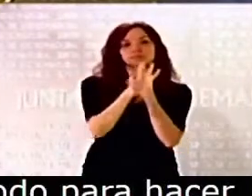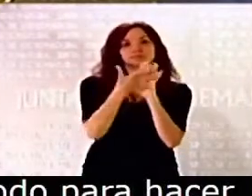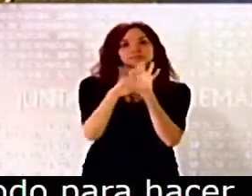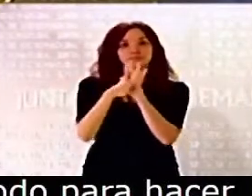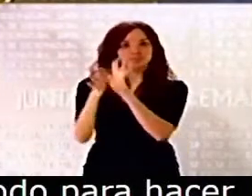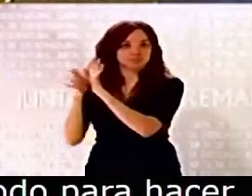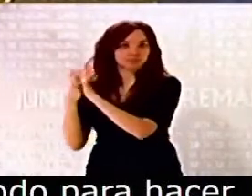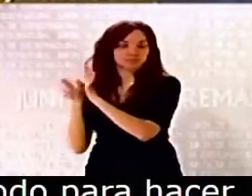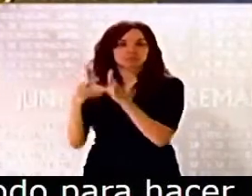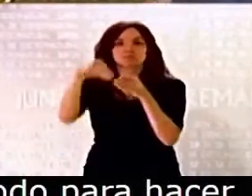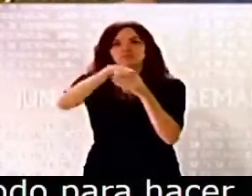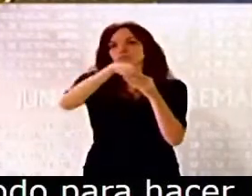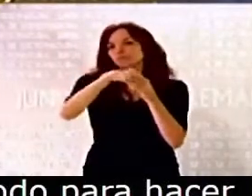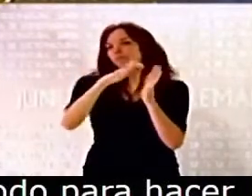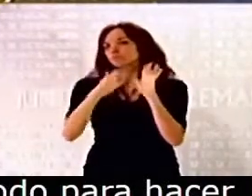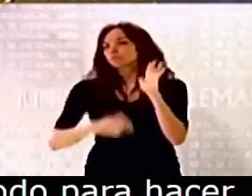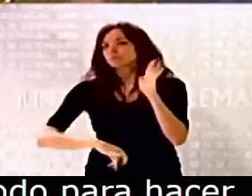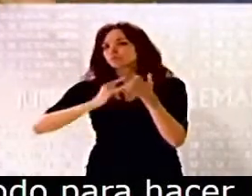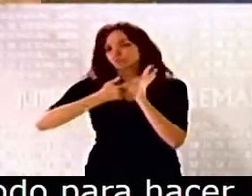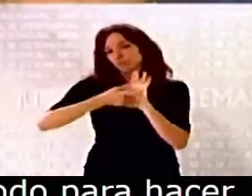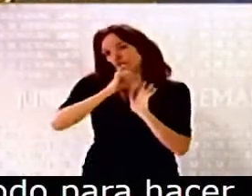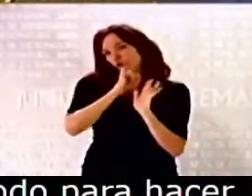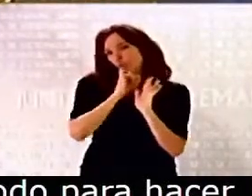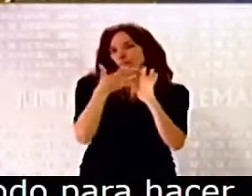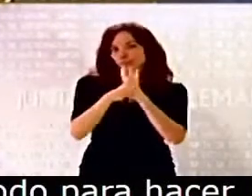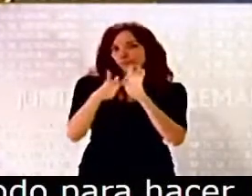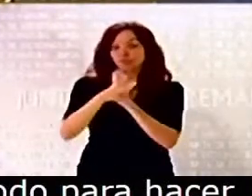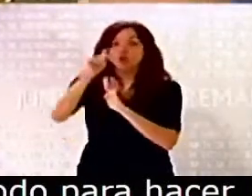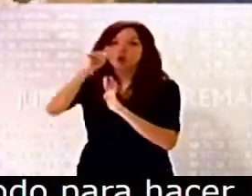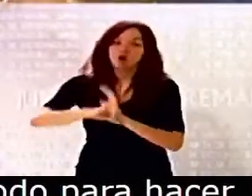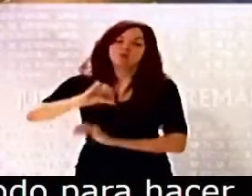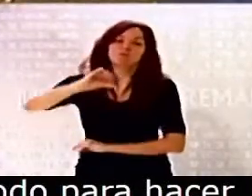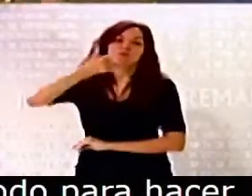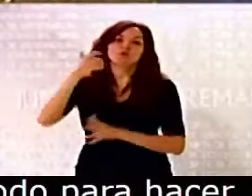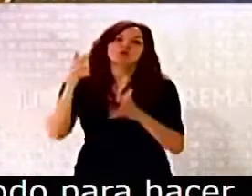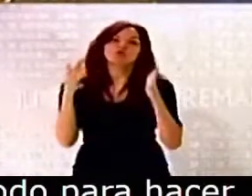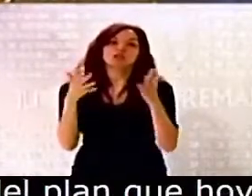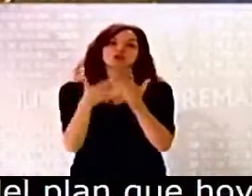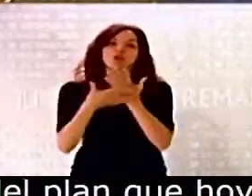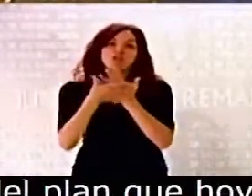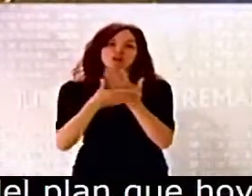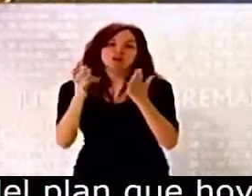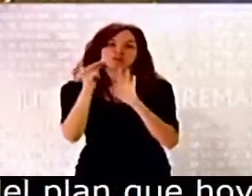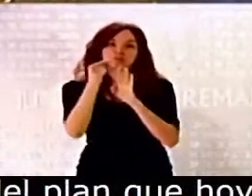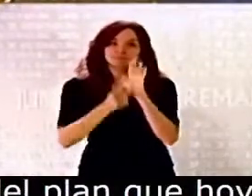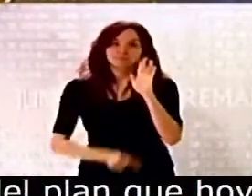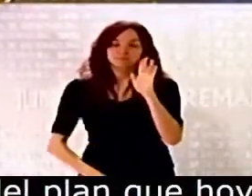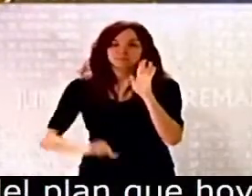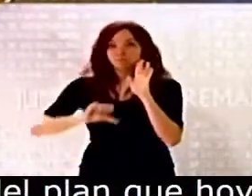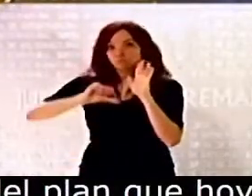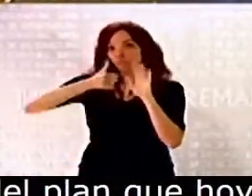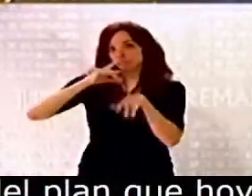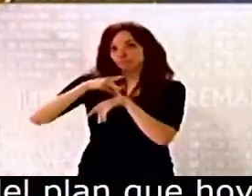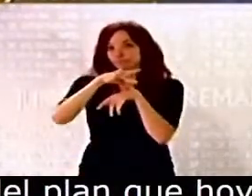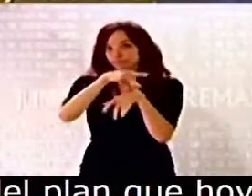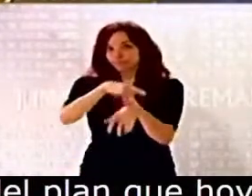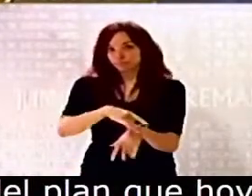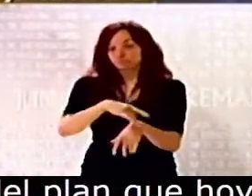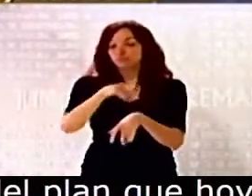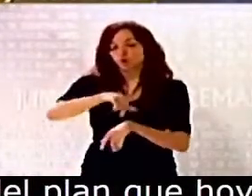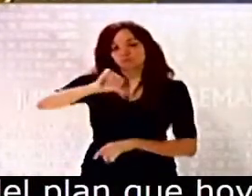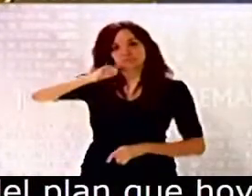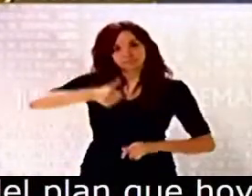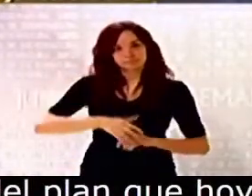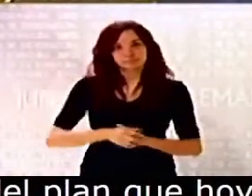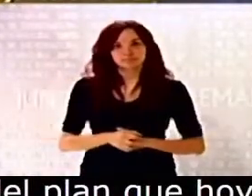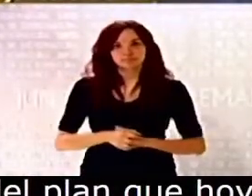del contenido de este plan que hoy aprueba el Consejo de Gobierno, de esta hoja de ruta que hoy aprueba el Consejo de Gobierno y que